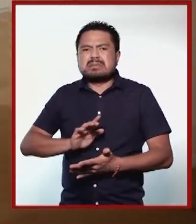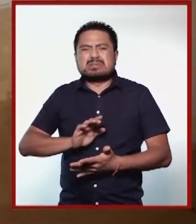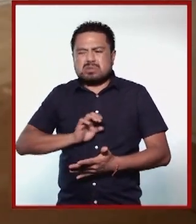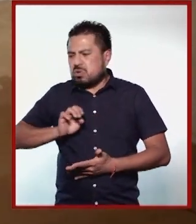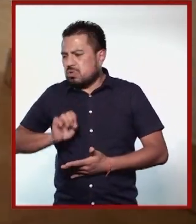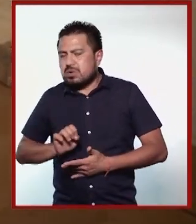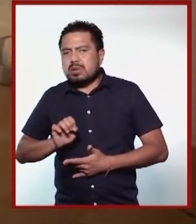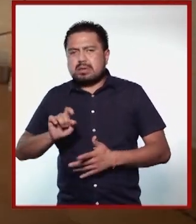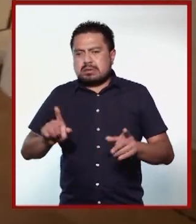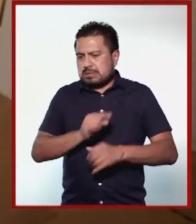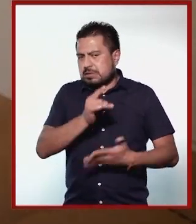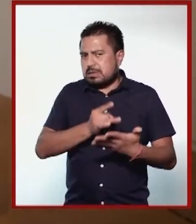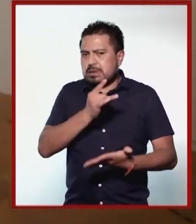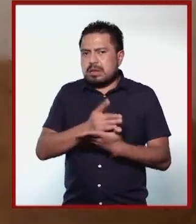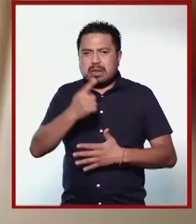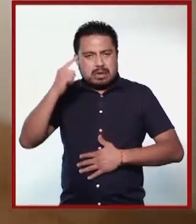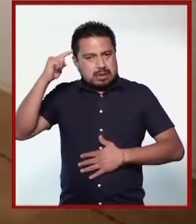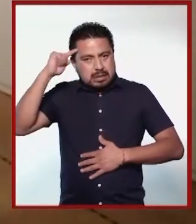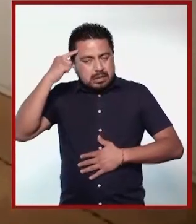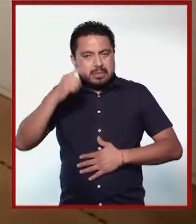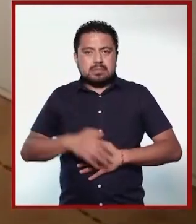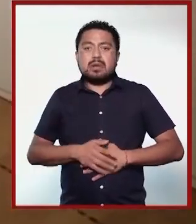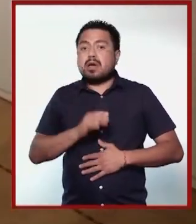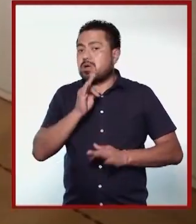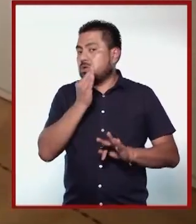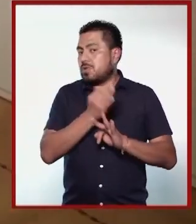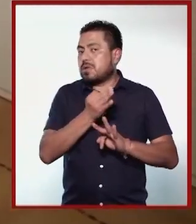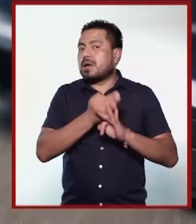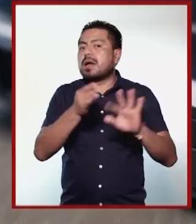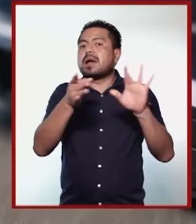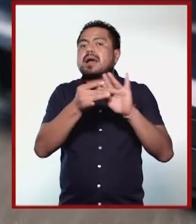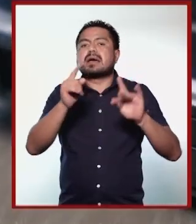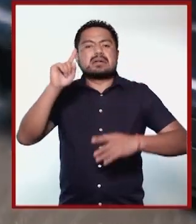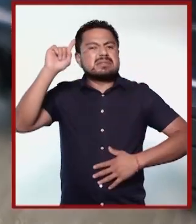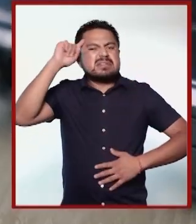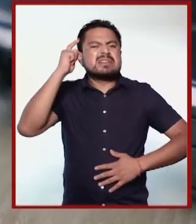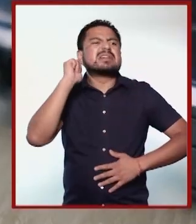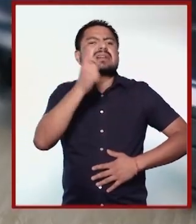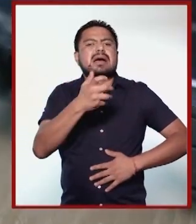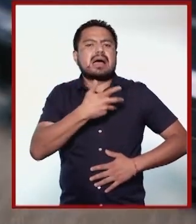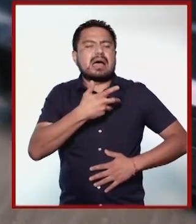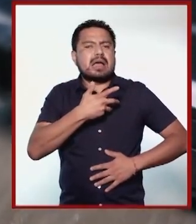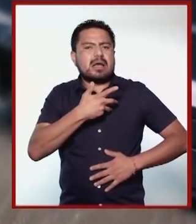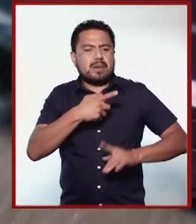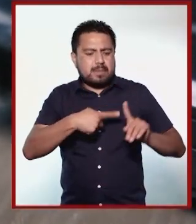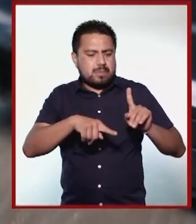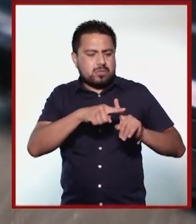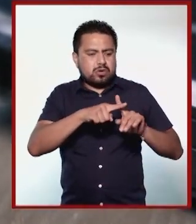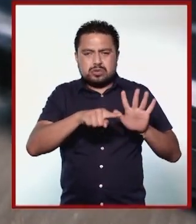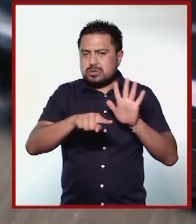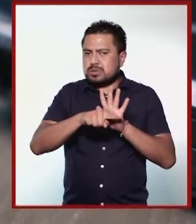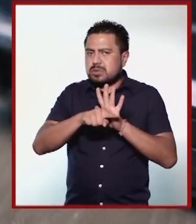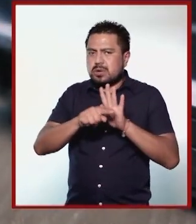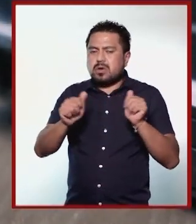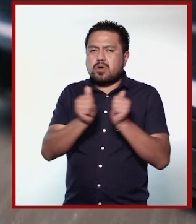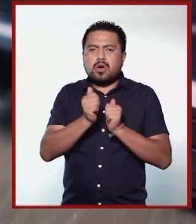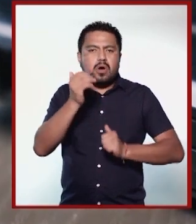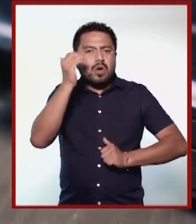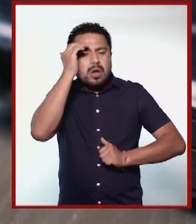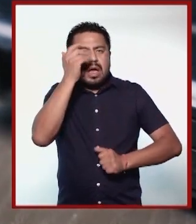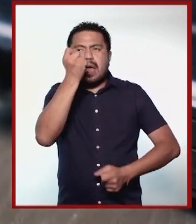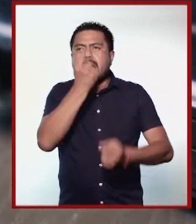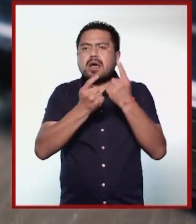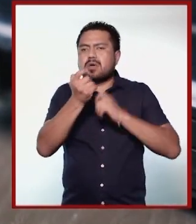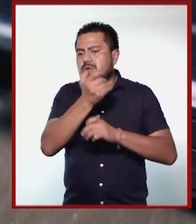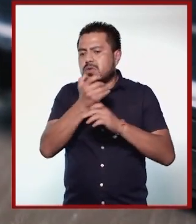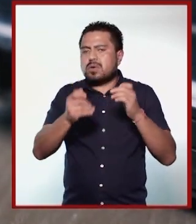racismo. Simplemente no da risa, enoja. Y a propósito, el enojo tiene ángulos positivos y negativos. Conocimos